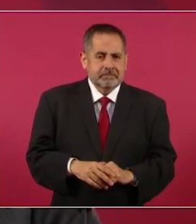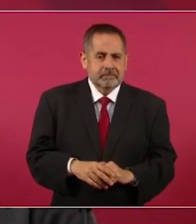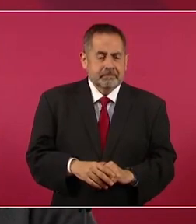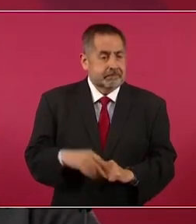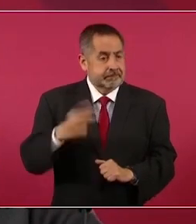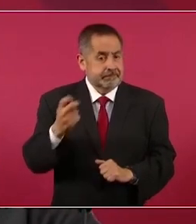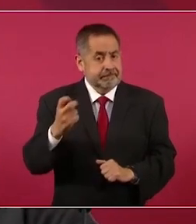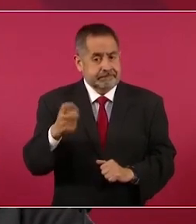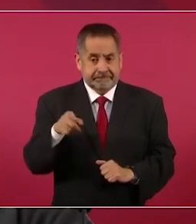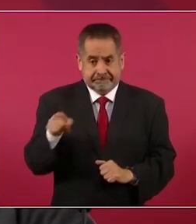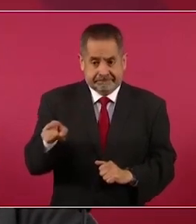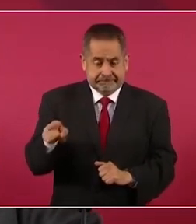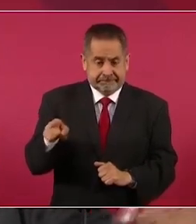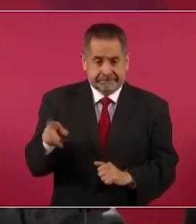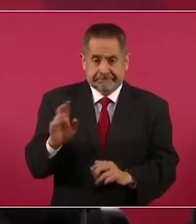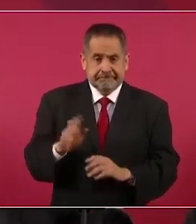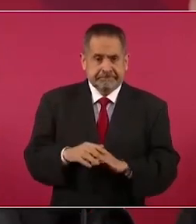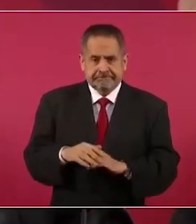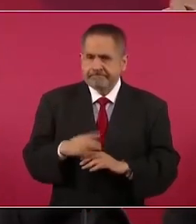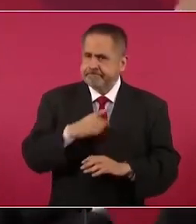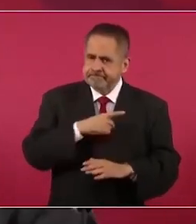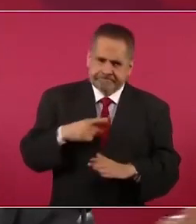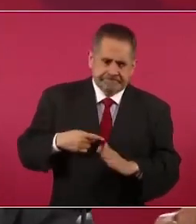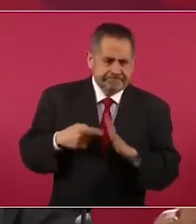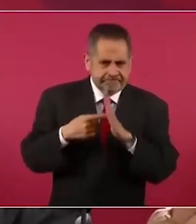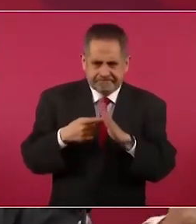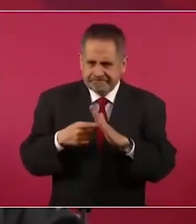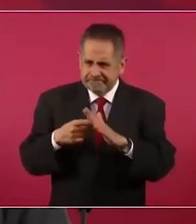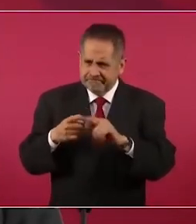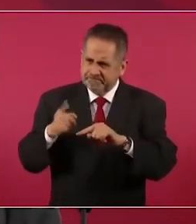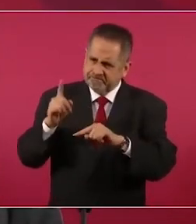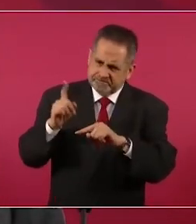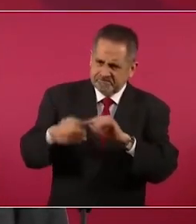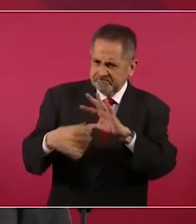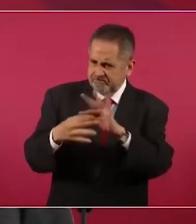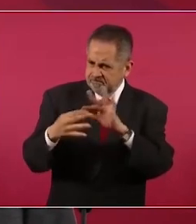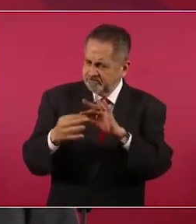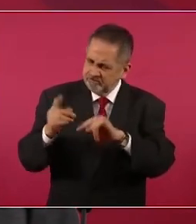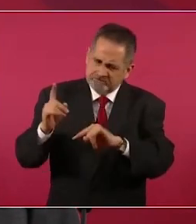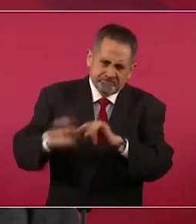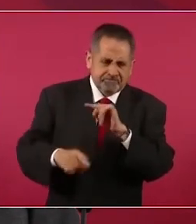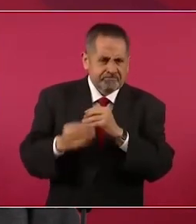Eso lo tenemos que enfrentar